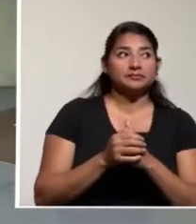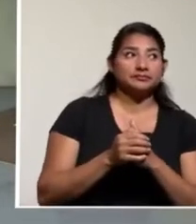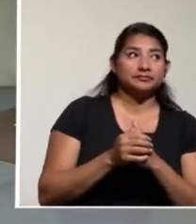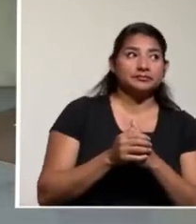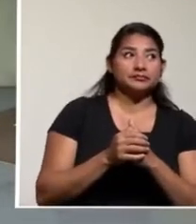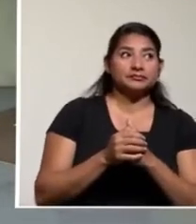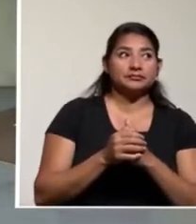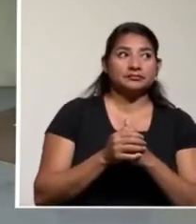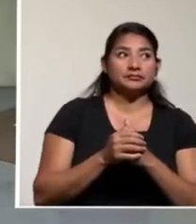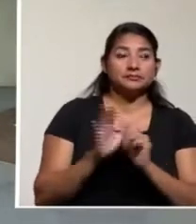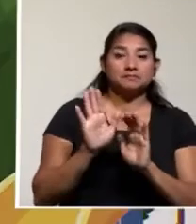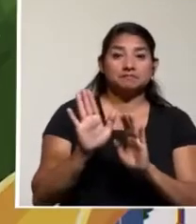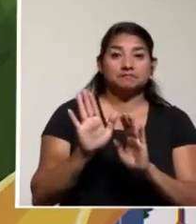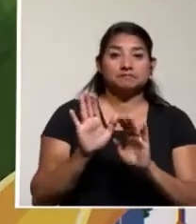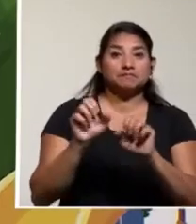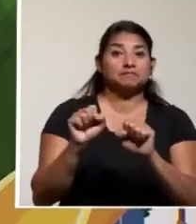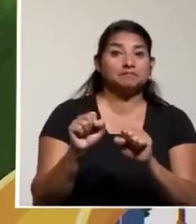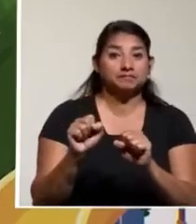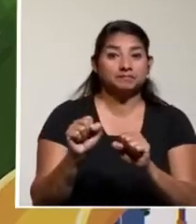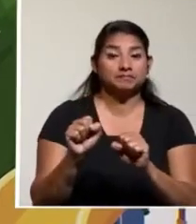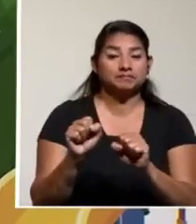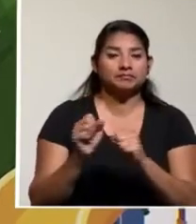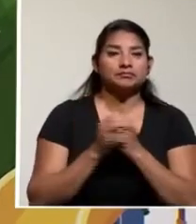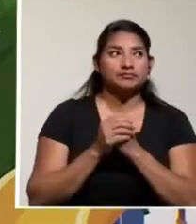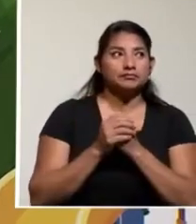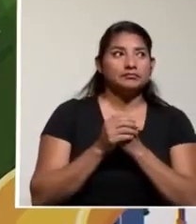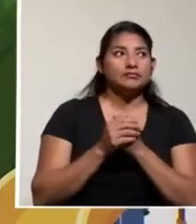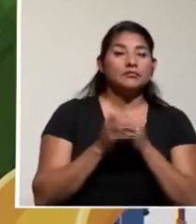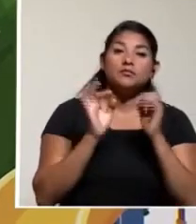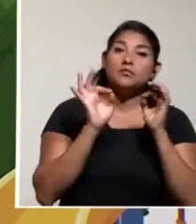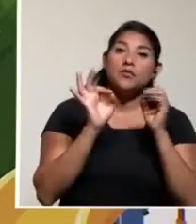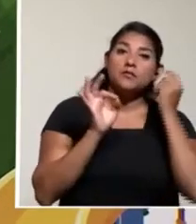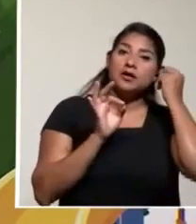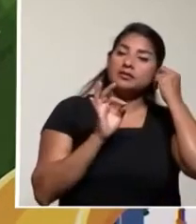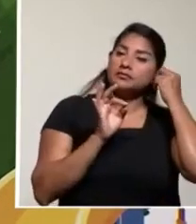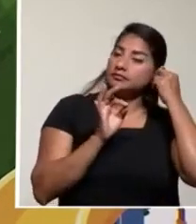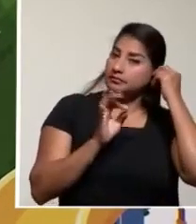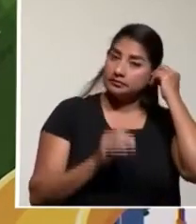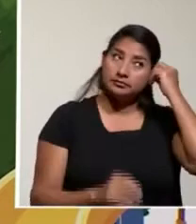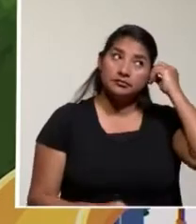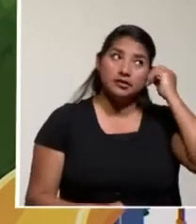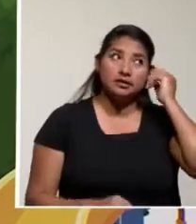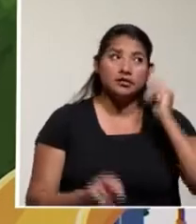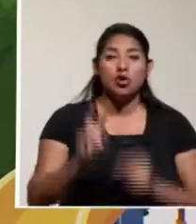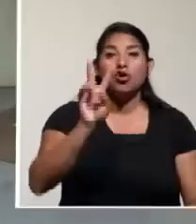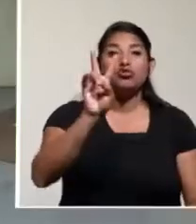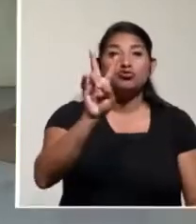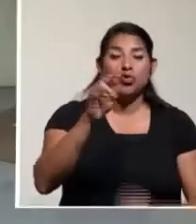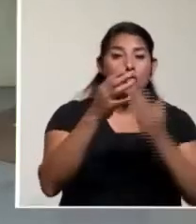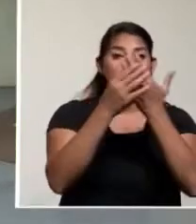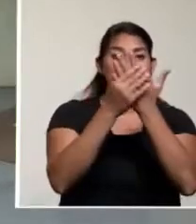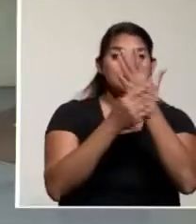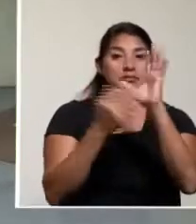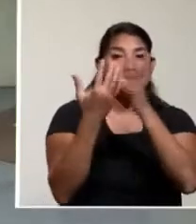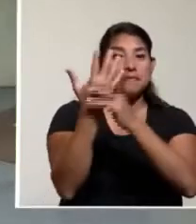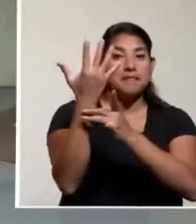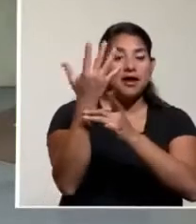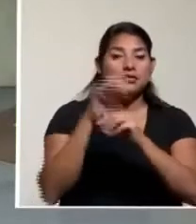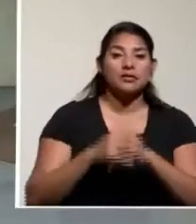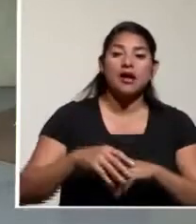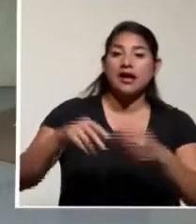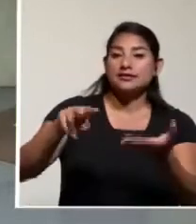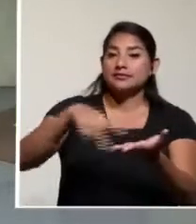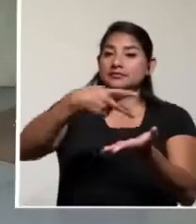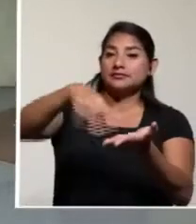Estatua. ¡Ay! Va muy bien. Dos manos. Este